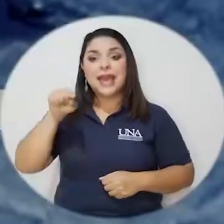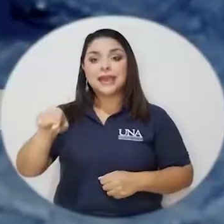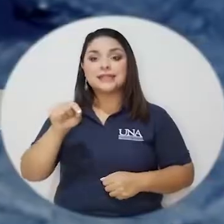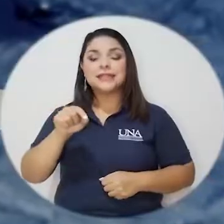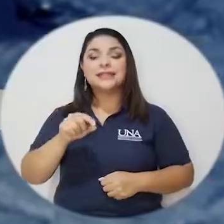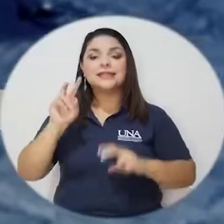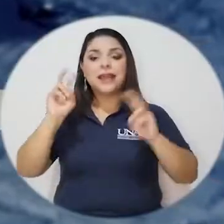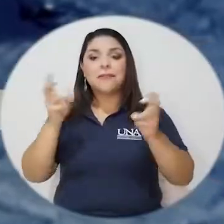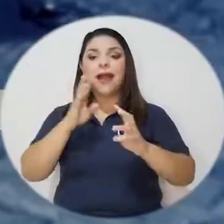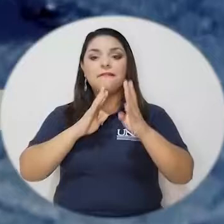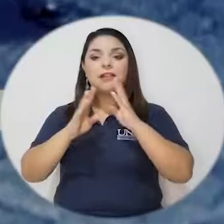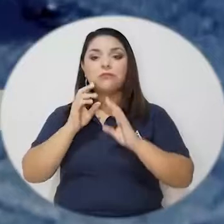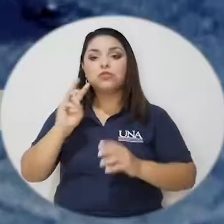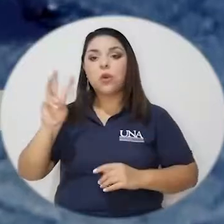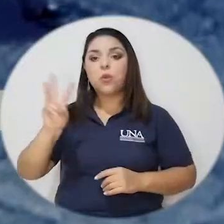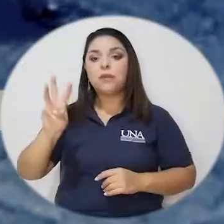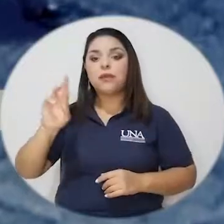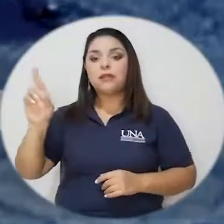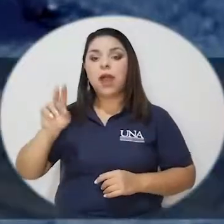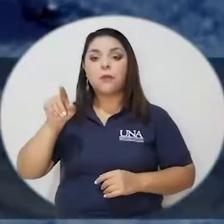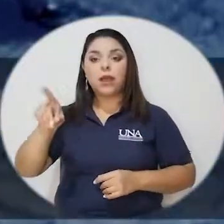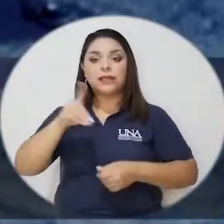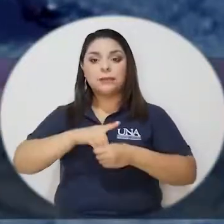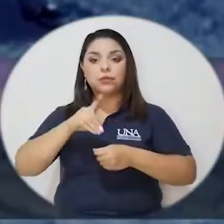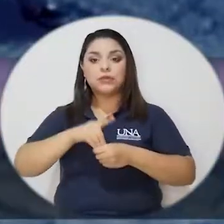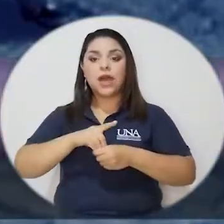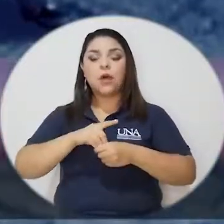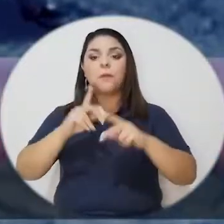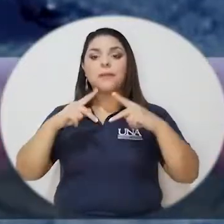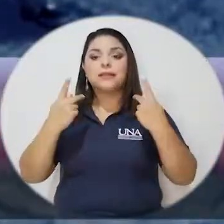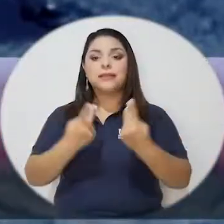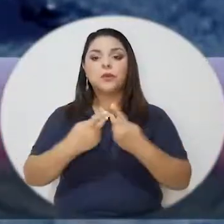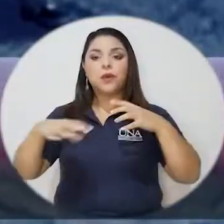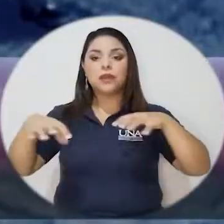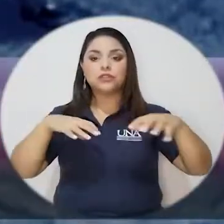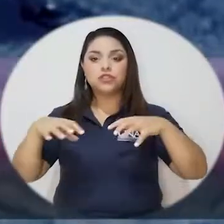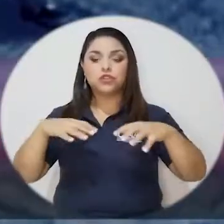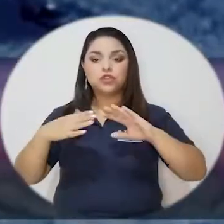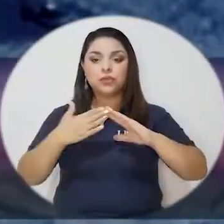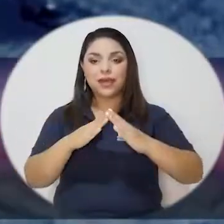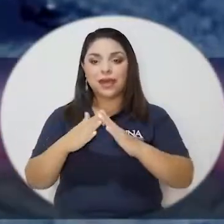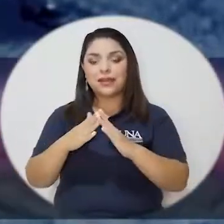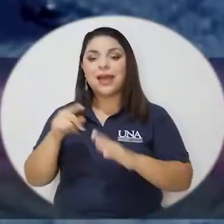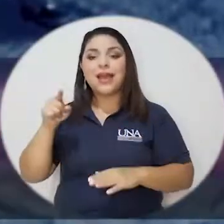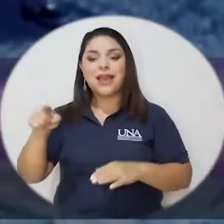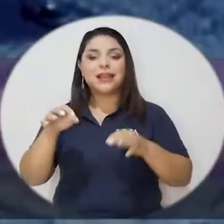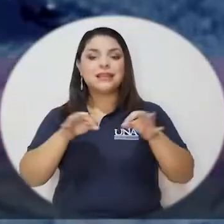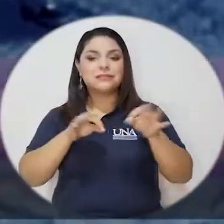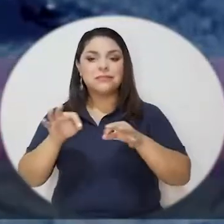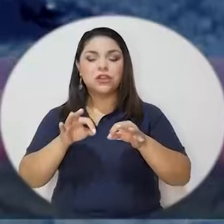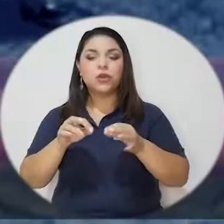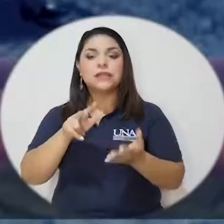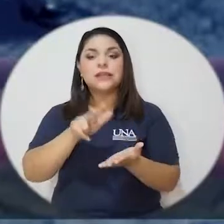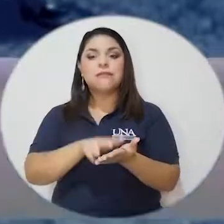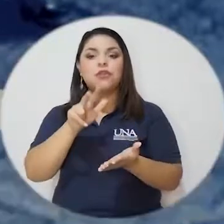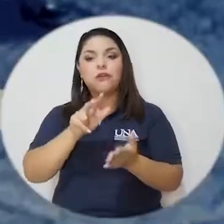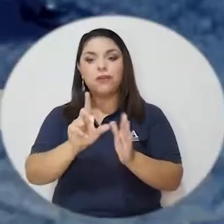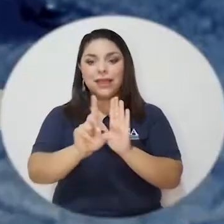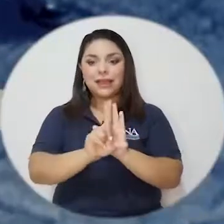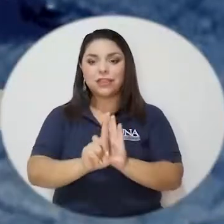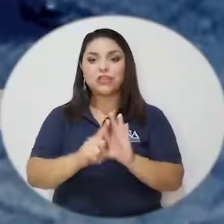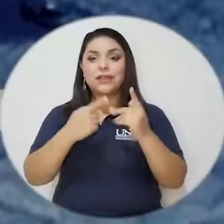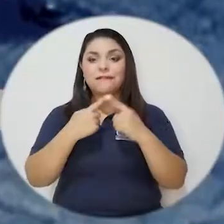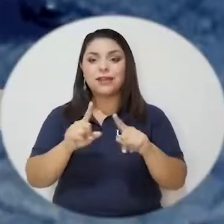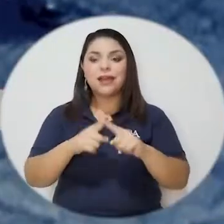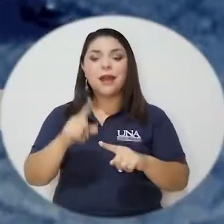Wilmer Ramos, quien es diputado del Partido Acción Ciudadana, quien explicó que se ha aprobado legislación variada